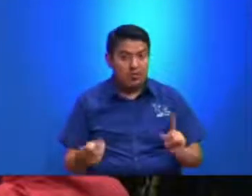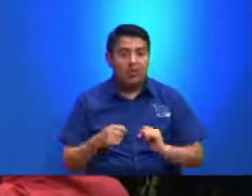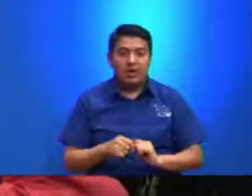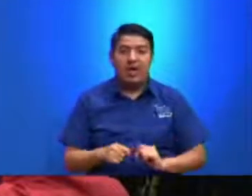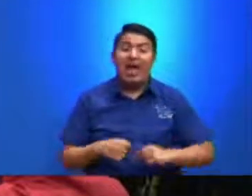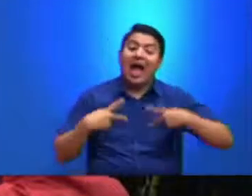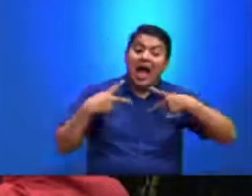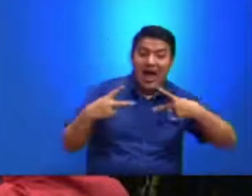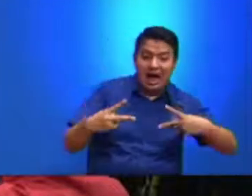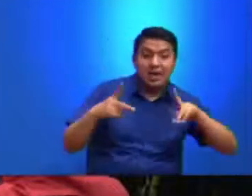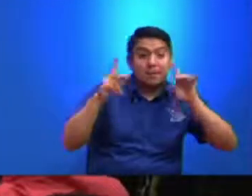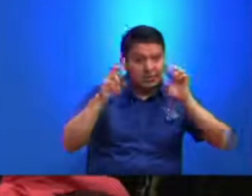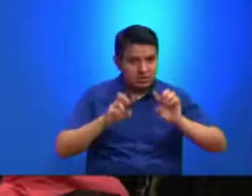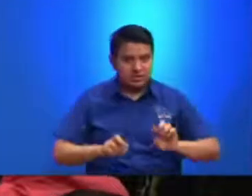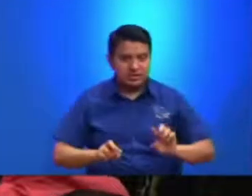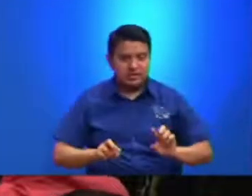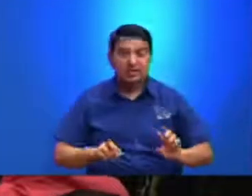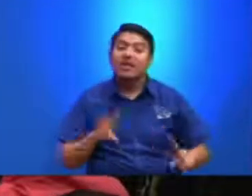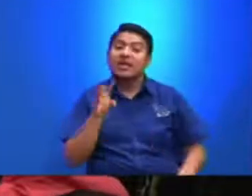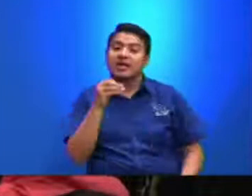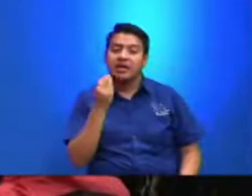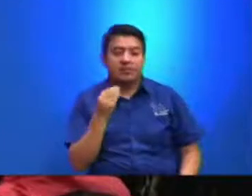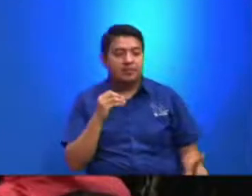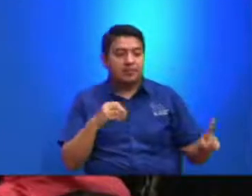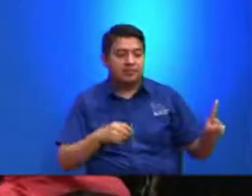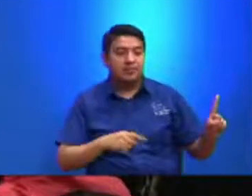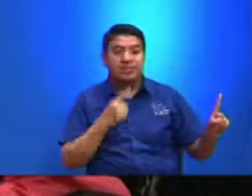Que como se mira usted, bien fit.